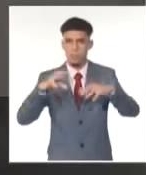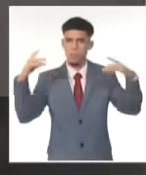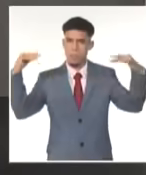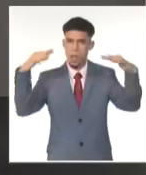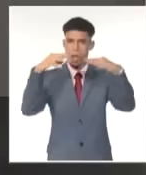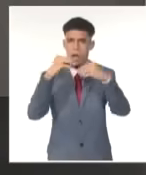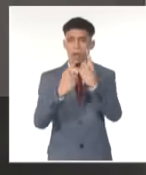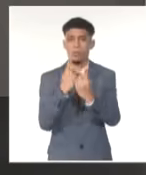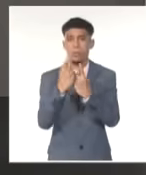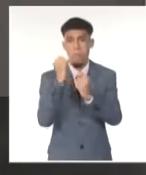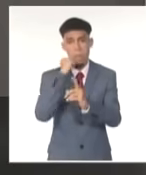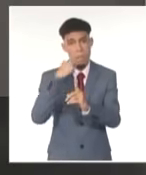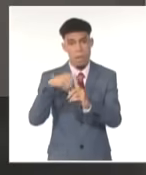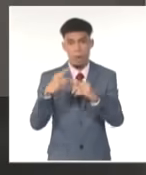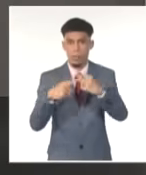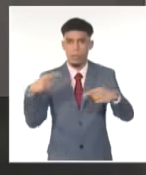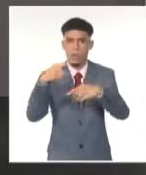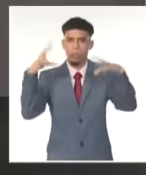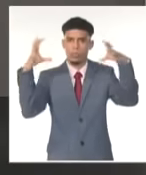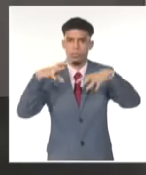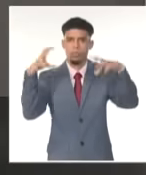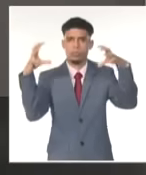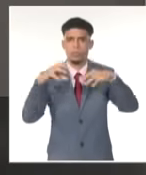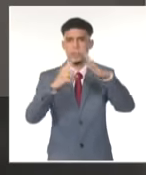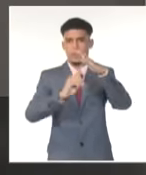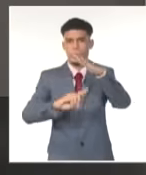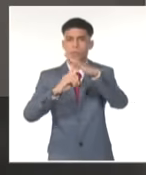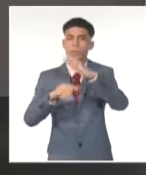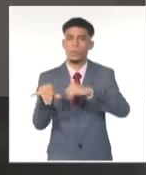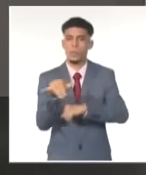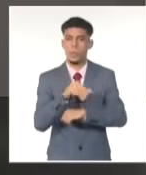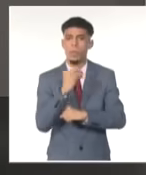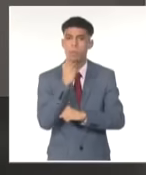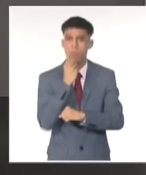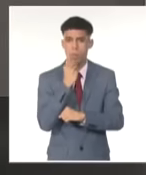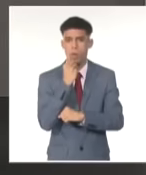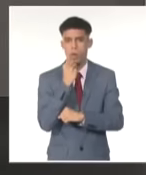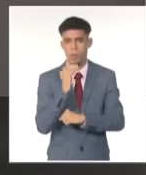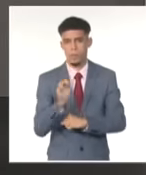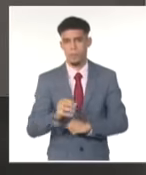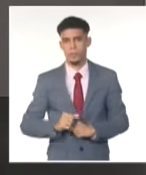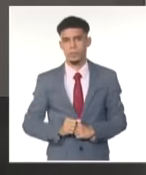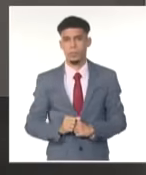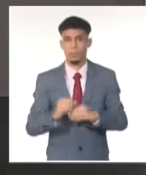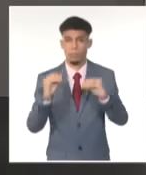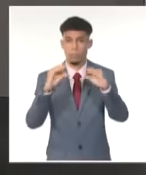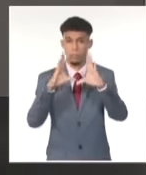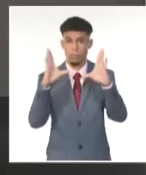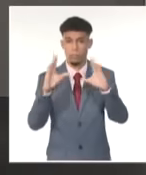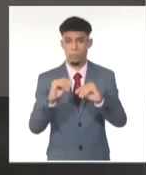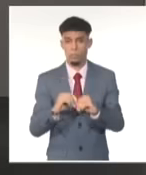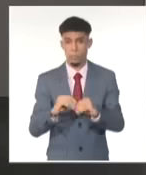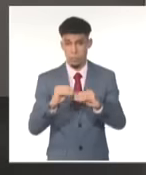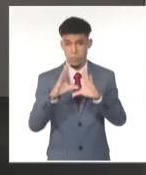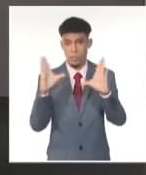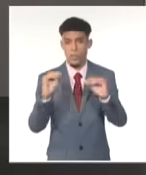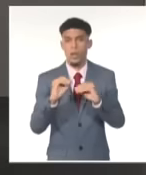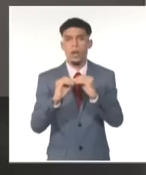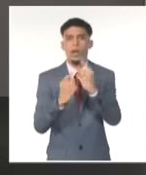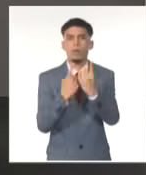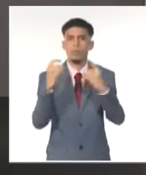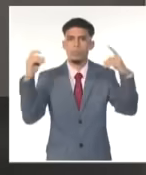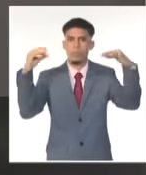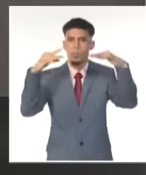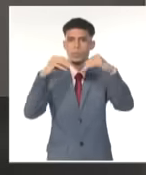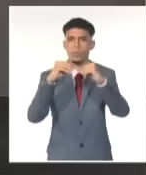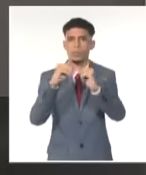con chubascos, lluvias y aisladas tormentas eléctricas que pudieran ocurrir. En la mañana, nublados, occidente y